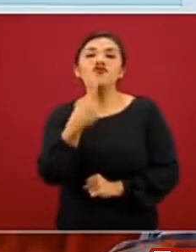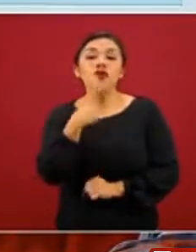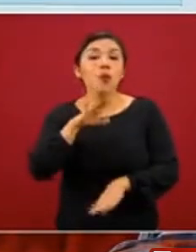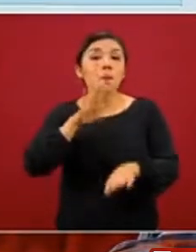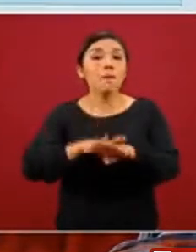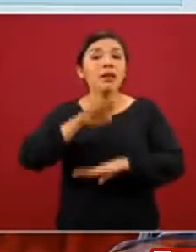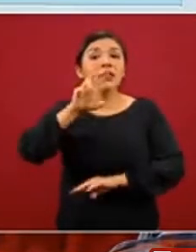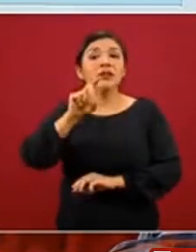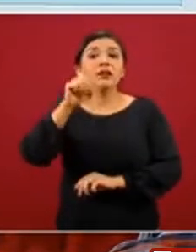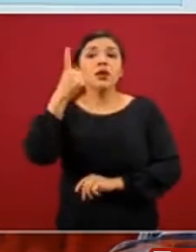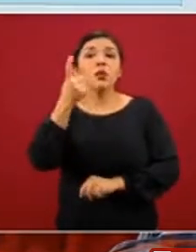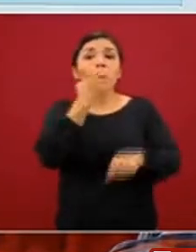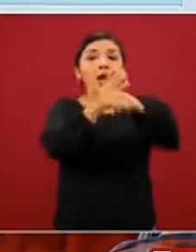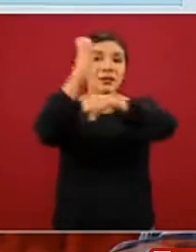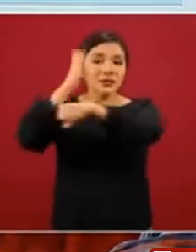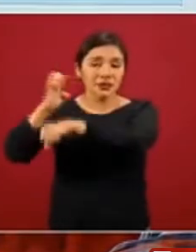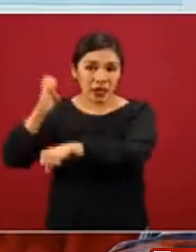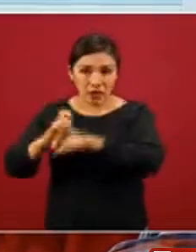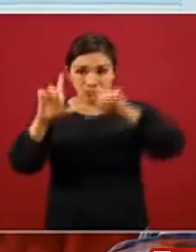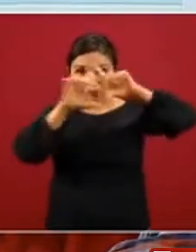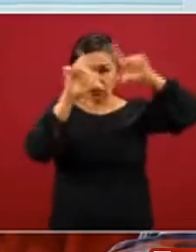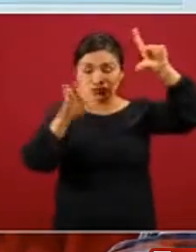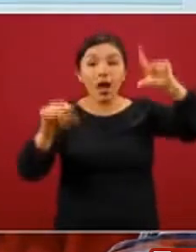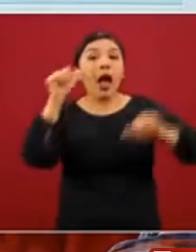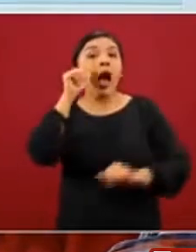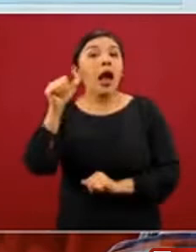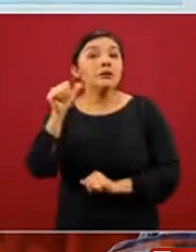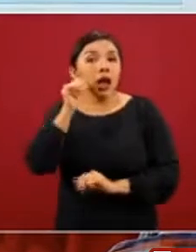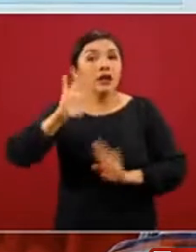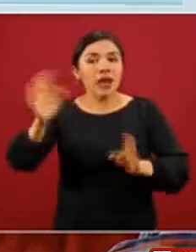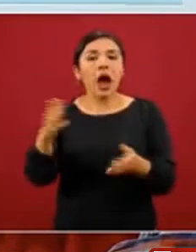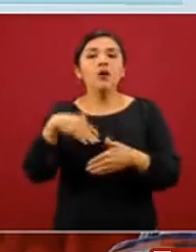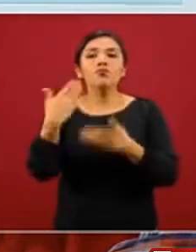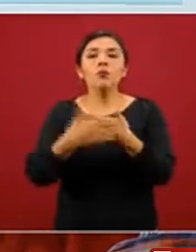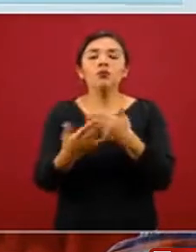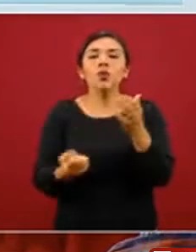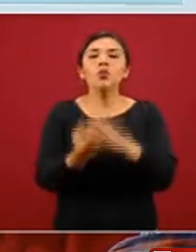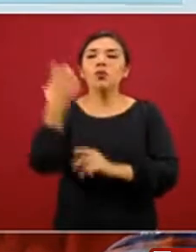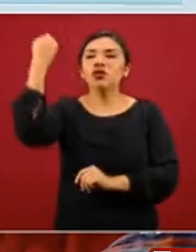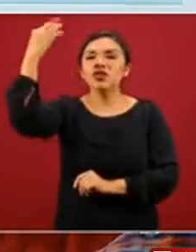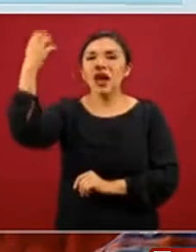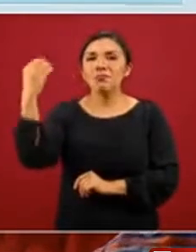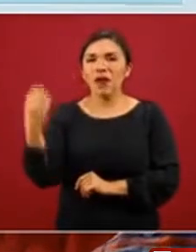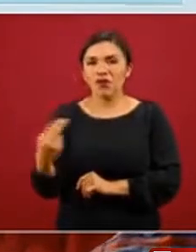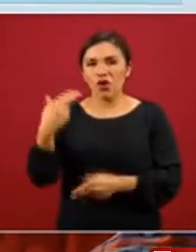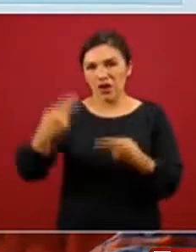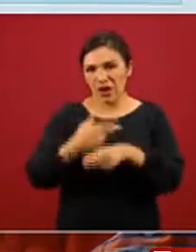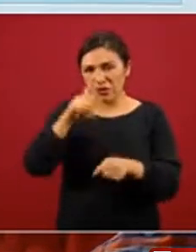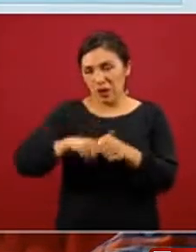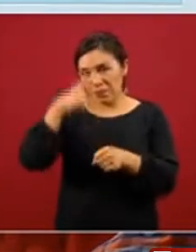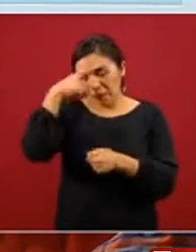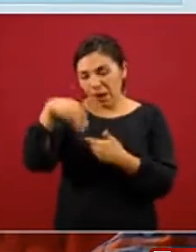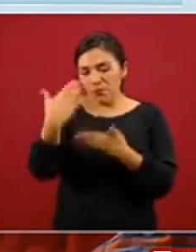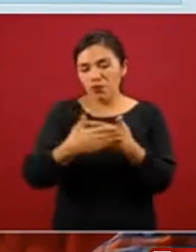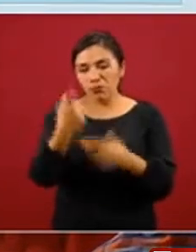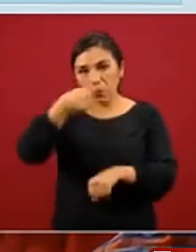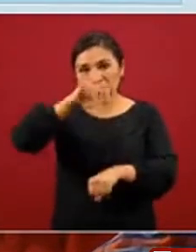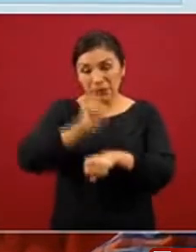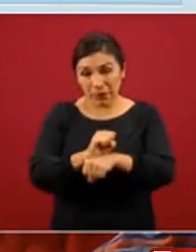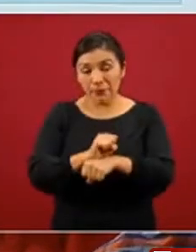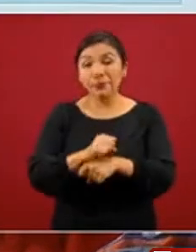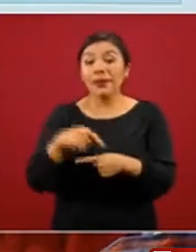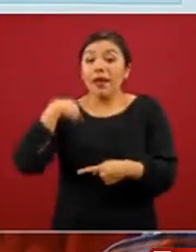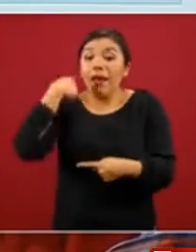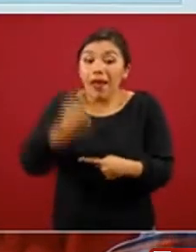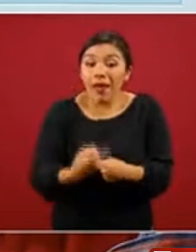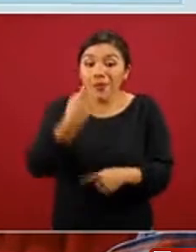entidades federativas. El día de ayer se presentó el semáforo nacional de riesgo COVID para la siguiente semana y la siguiente semana